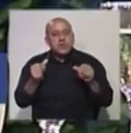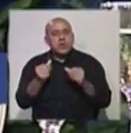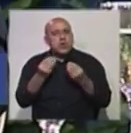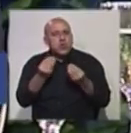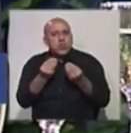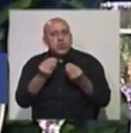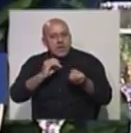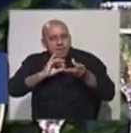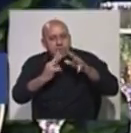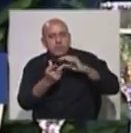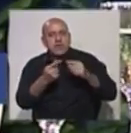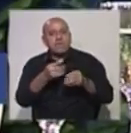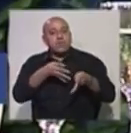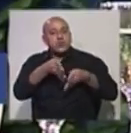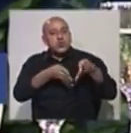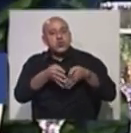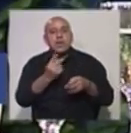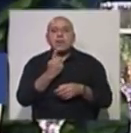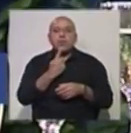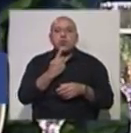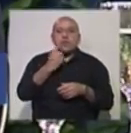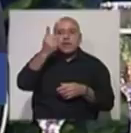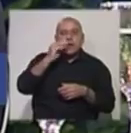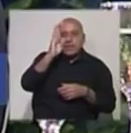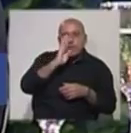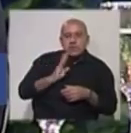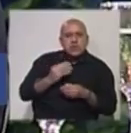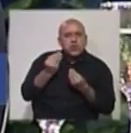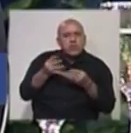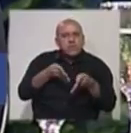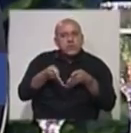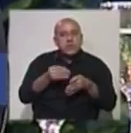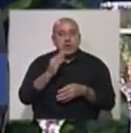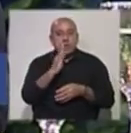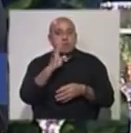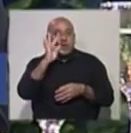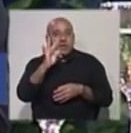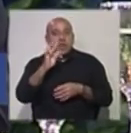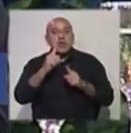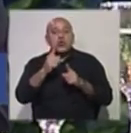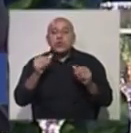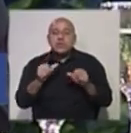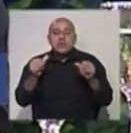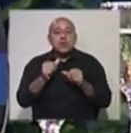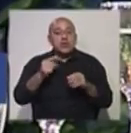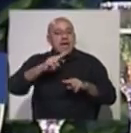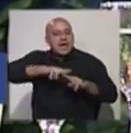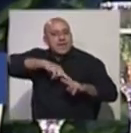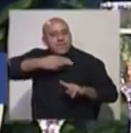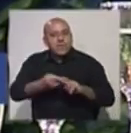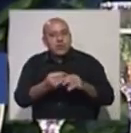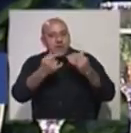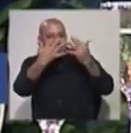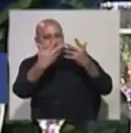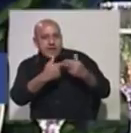La forma en que funciona el sistema político brasilero y la gran deuda del PT es no haber hecho la reforma política. Anunciada muchas